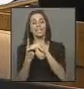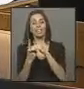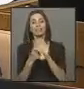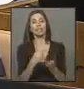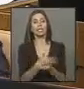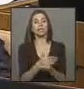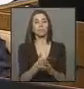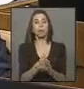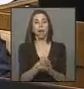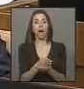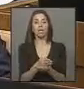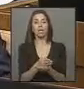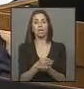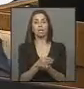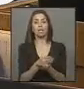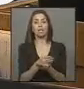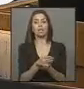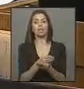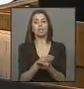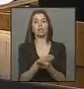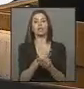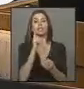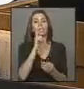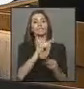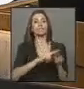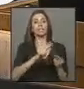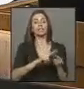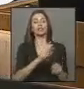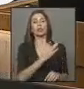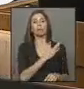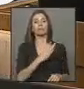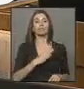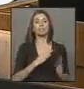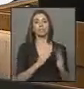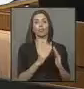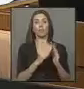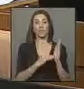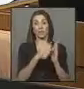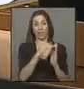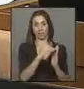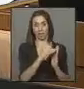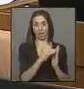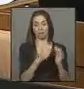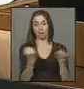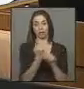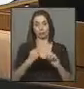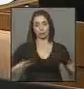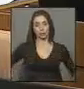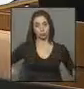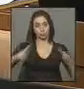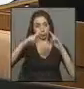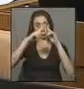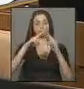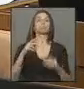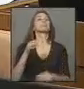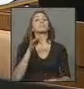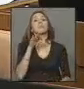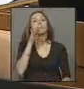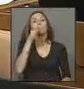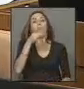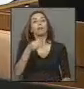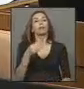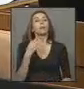de intervención integrados que tiene el Ministerio de Vivienda y Urbanismo. Planteo esta situación porque si bien